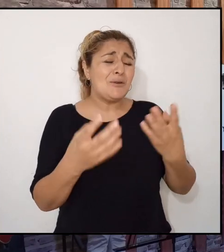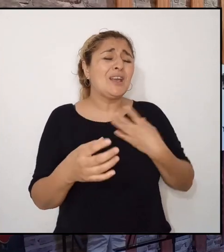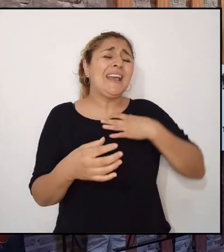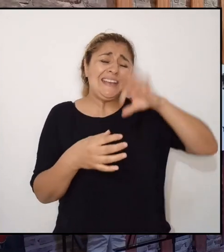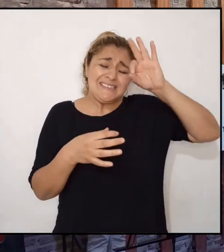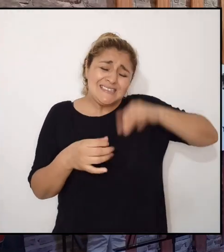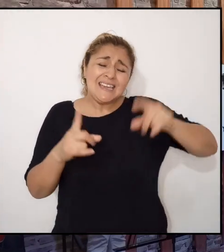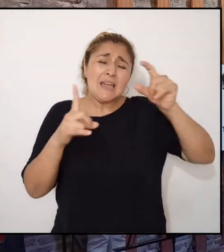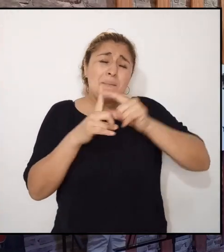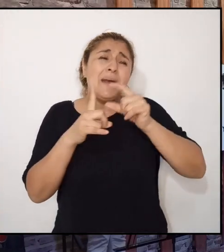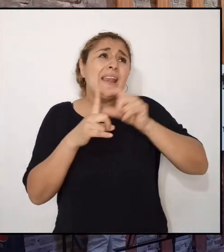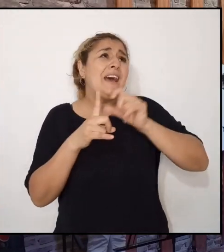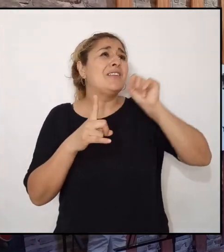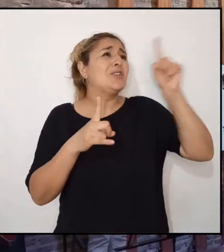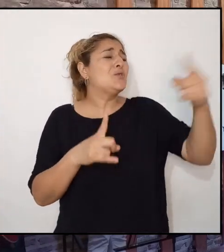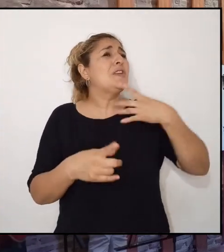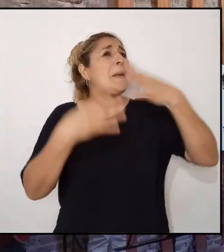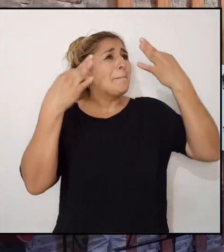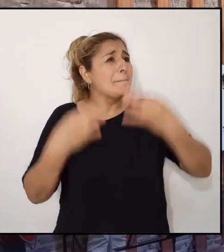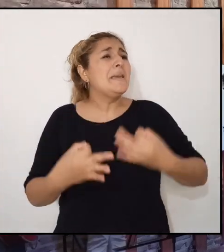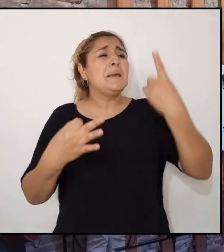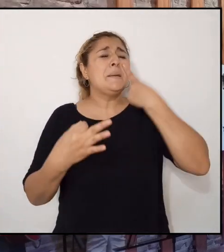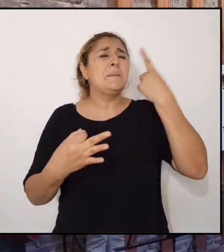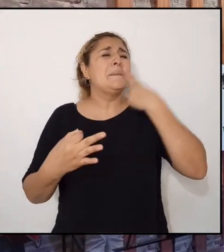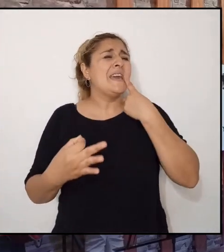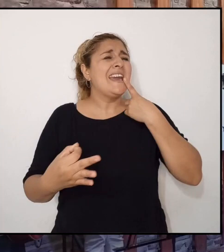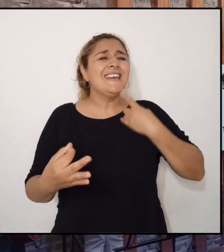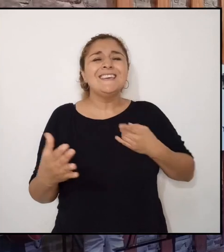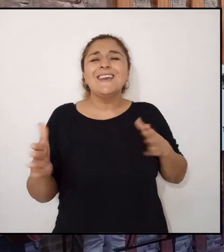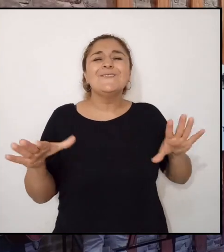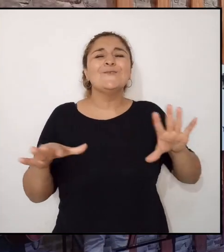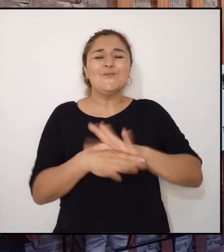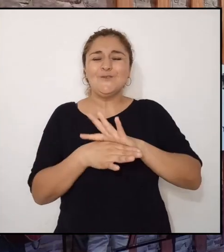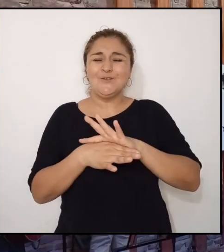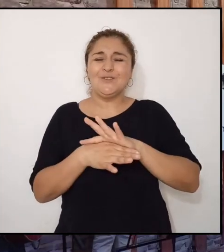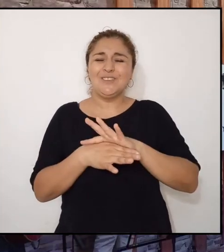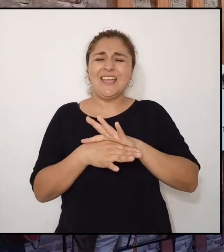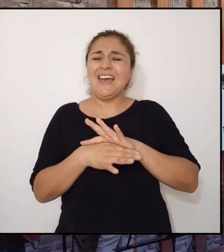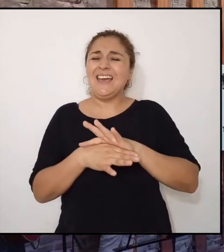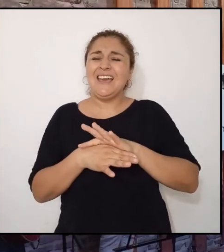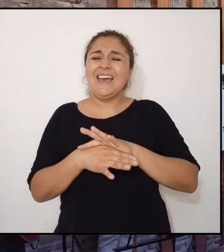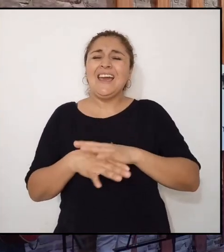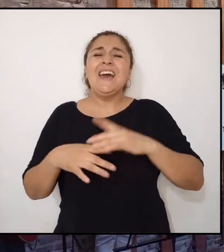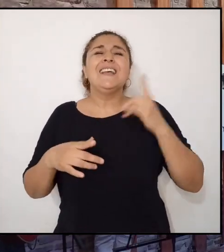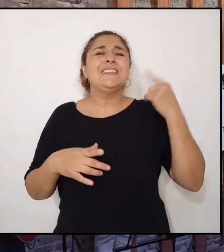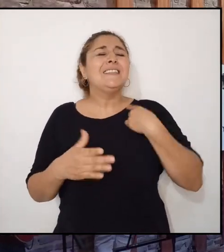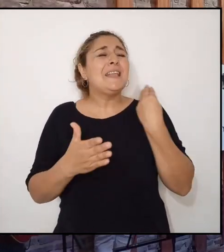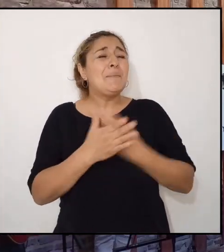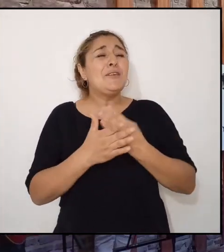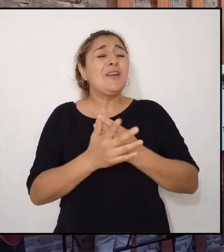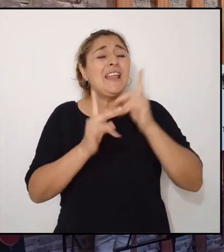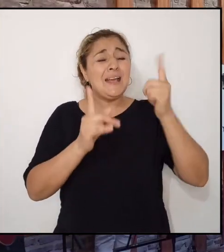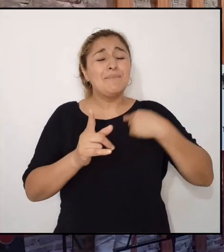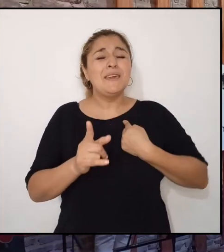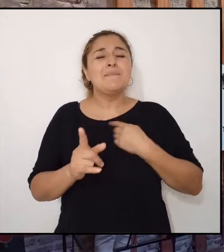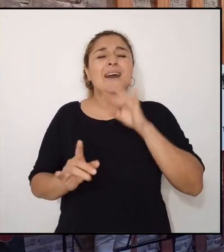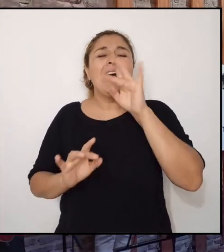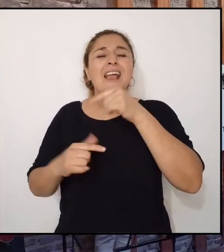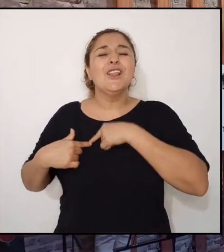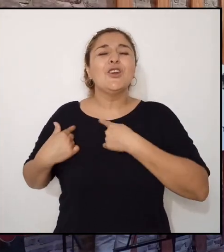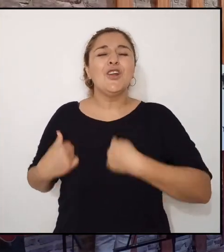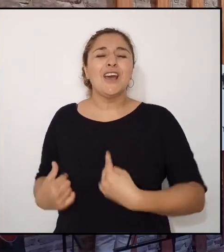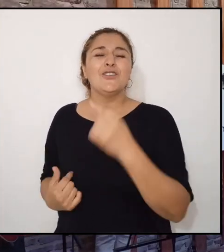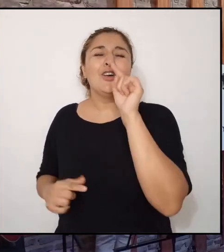eficaz y que obra en cada uno de nuestros corazones. Señor, yo te doy gracias por esta preciosa congregación, gracias por